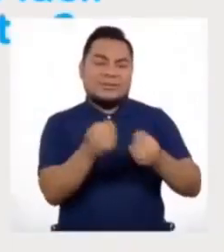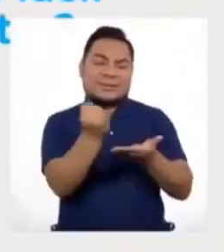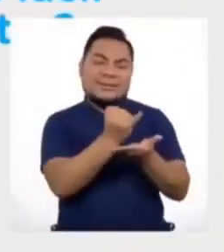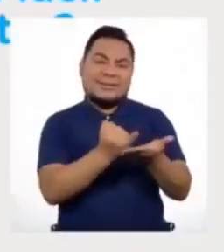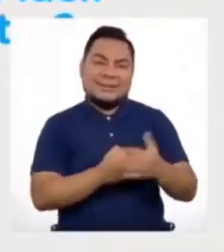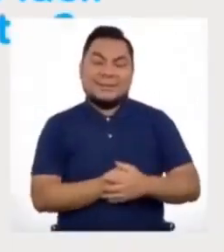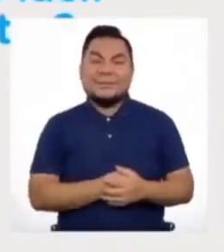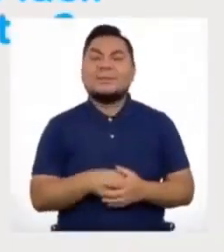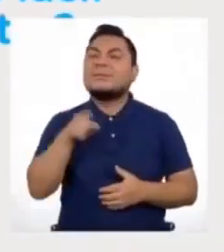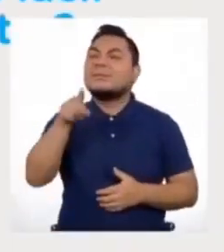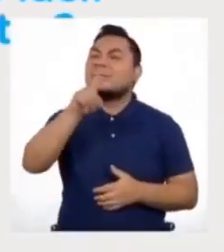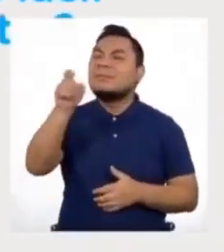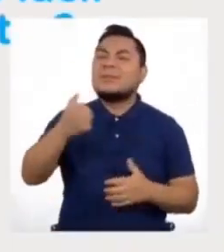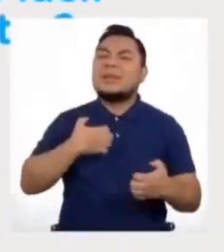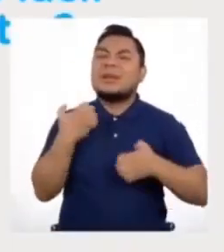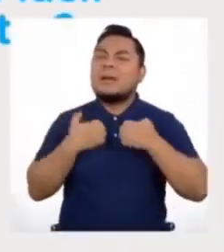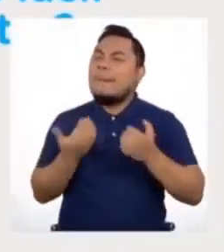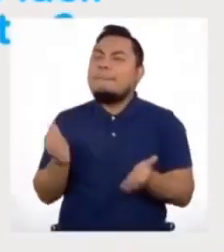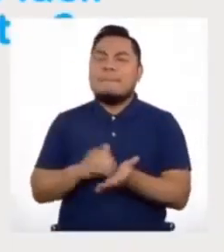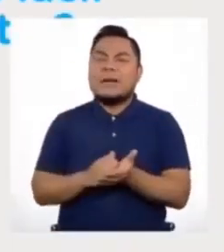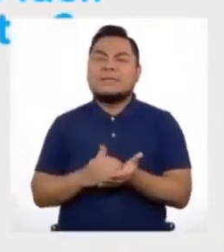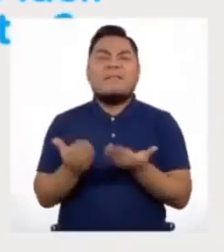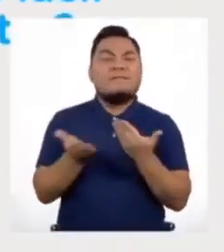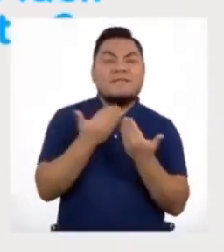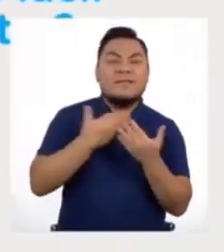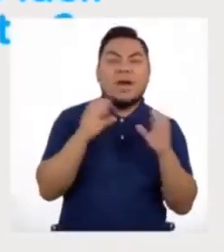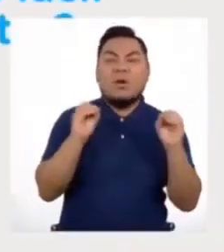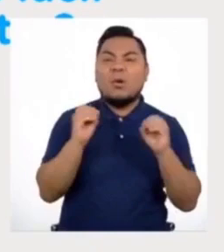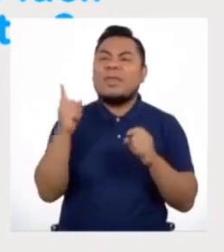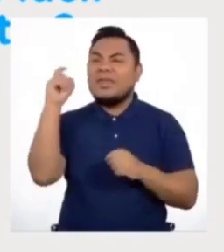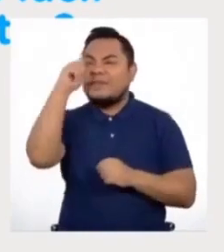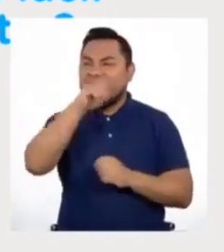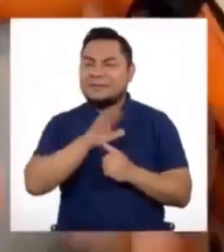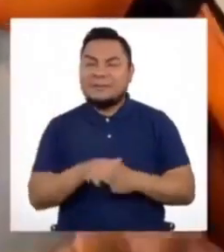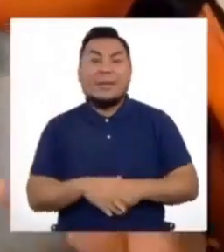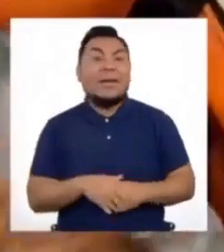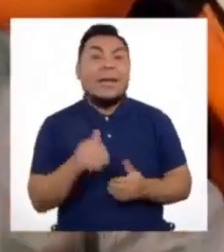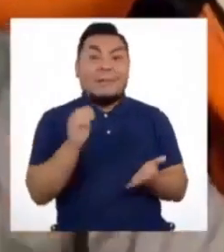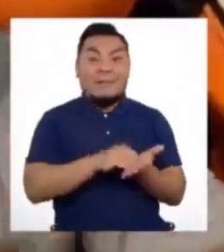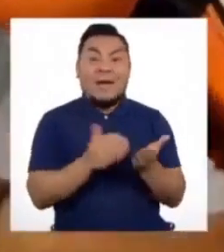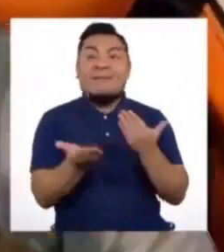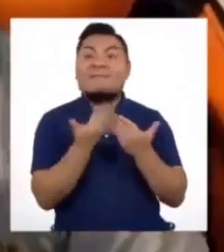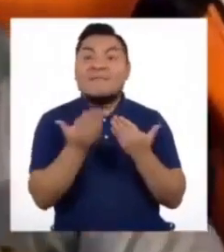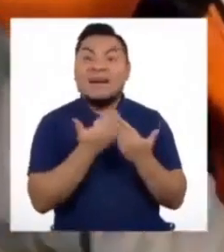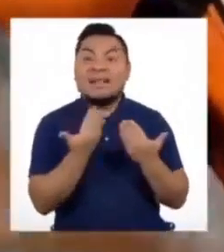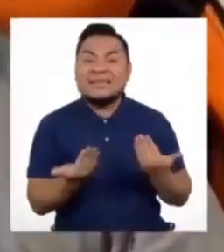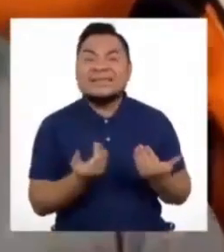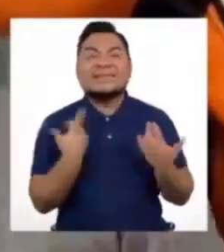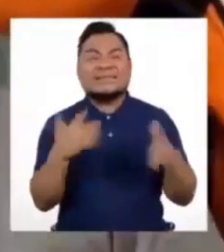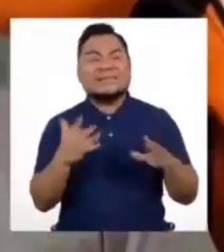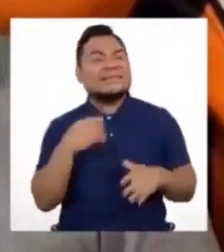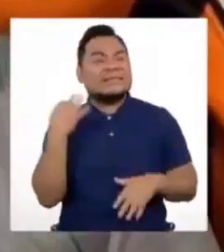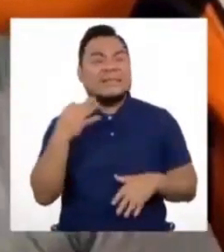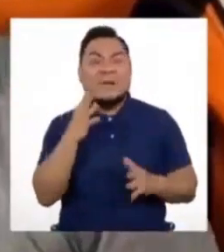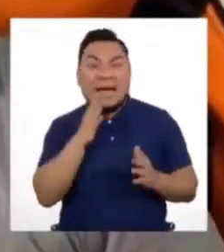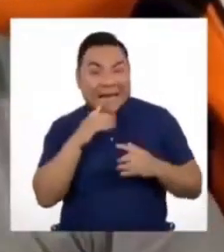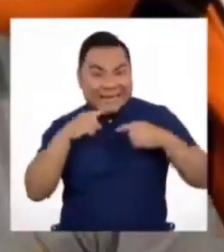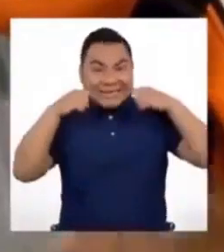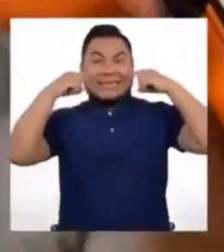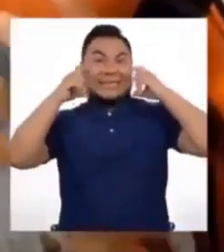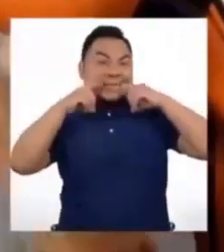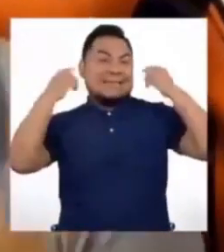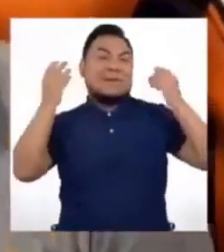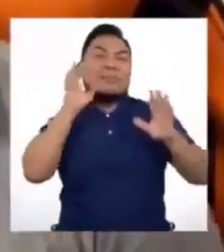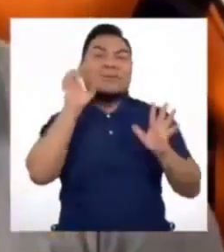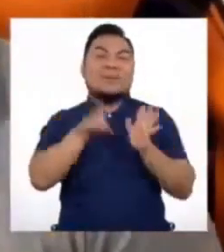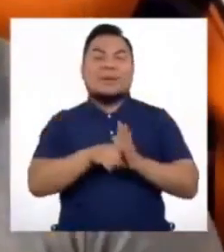¿Qué emociones te resulta más fácil y más difícil representar? Las más fáciles siempre son las que exageras más. Por ejemplo,